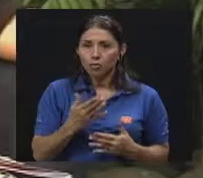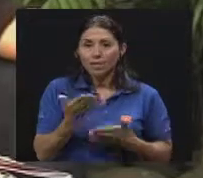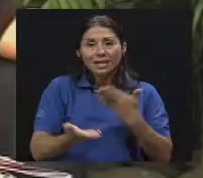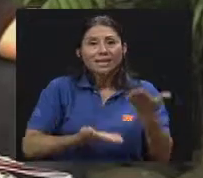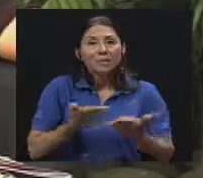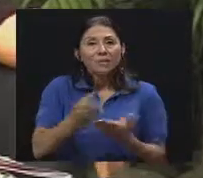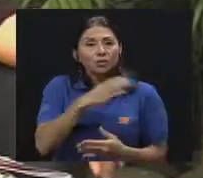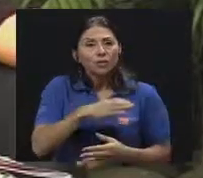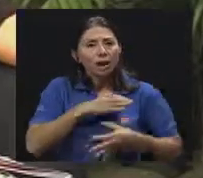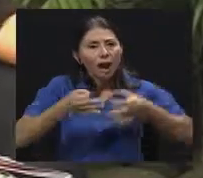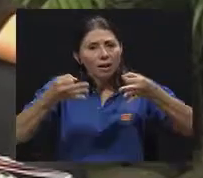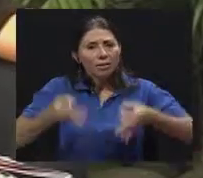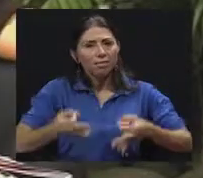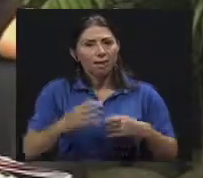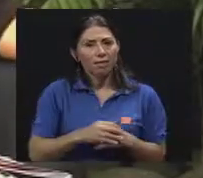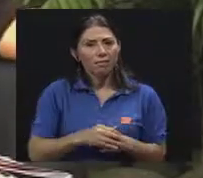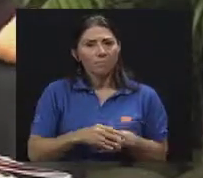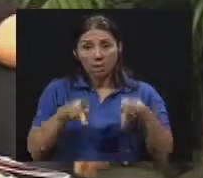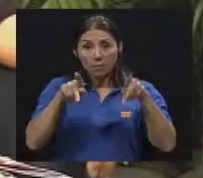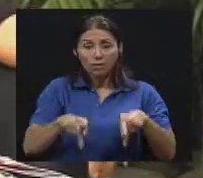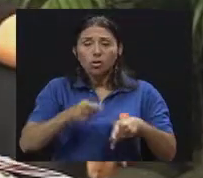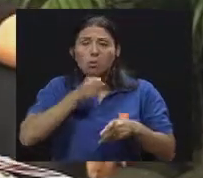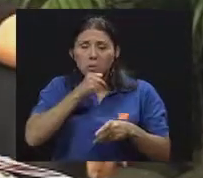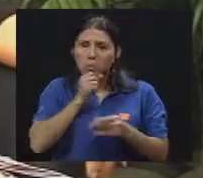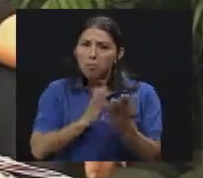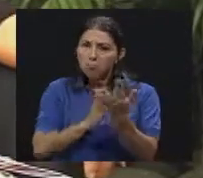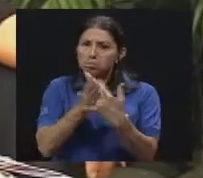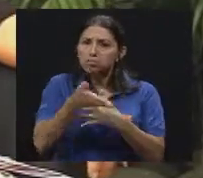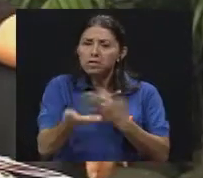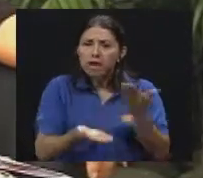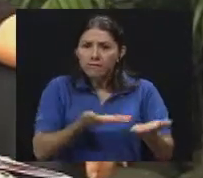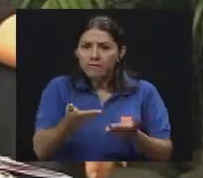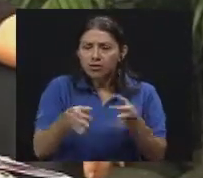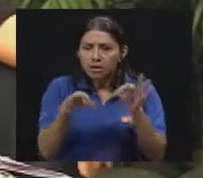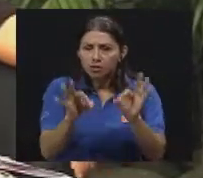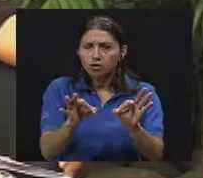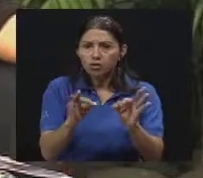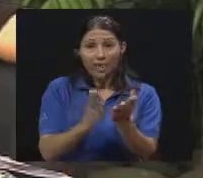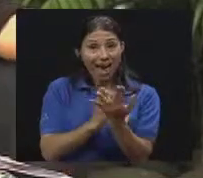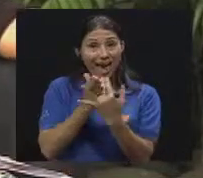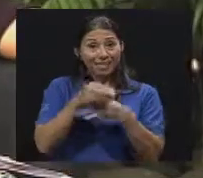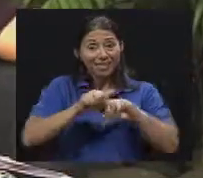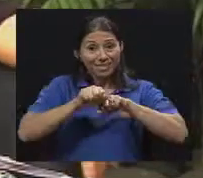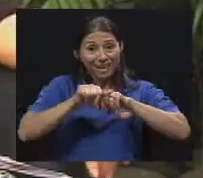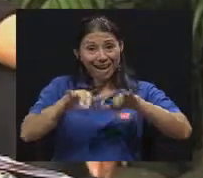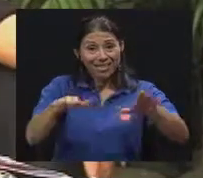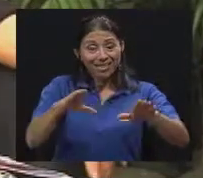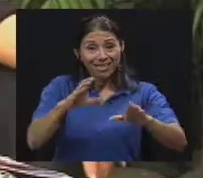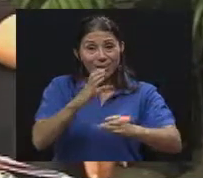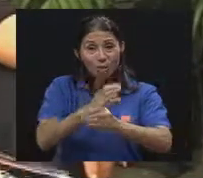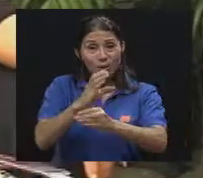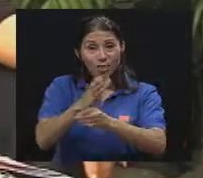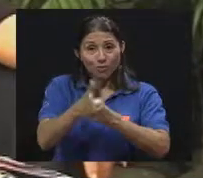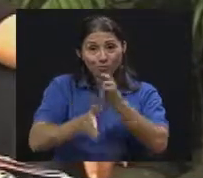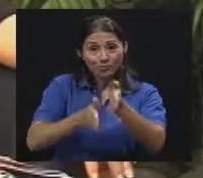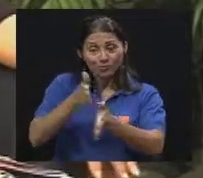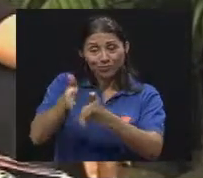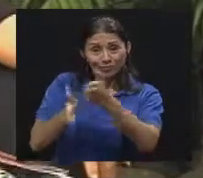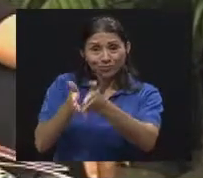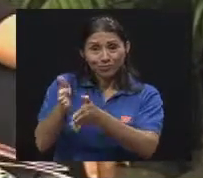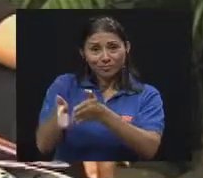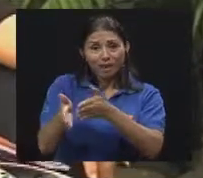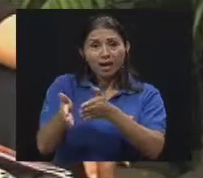servicios de calidad, ¿verdad?, que tenga acceso a estos servicios a través de la red de cuido que hablabas al